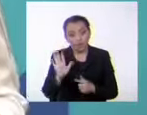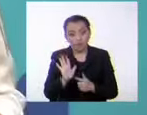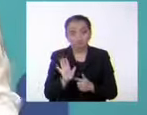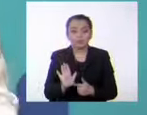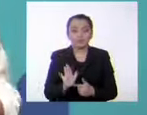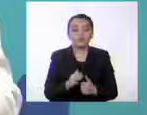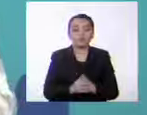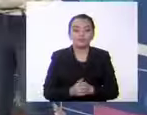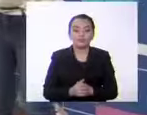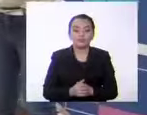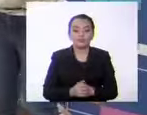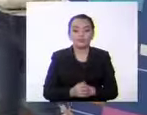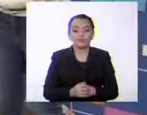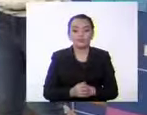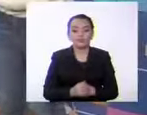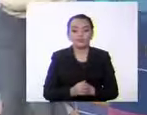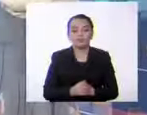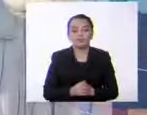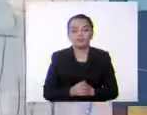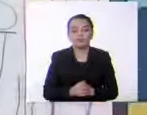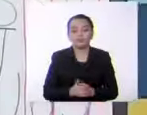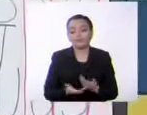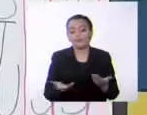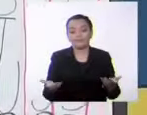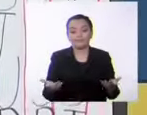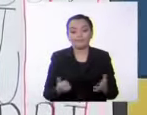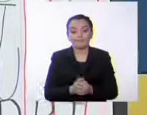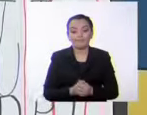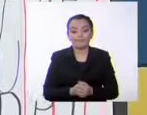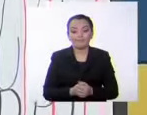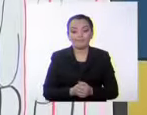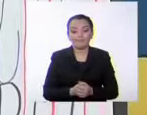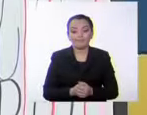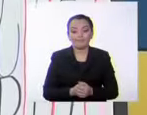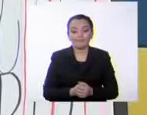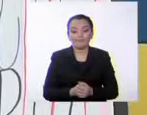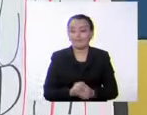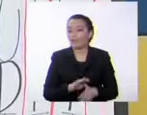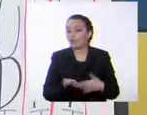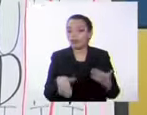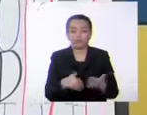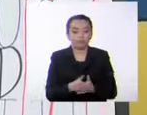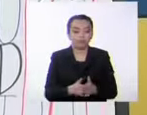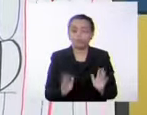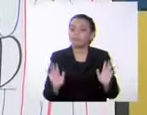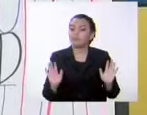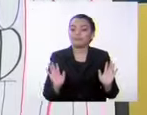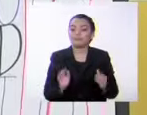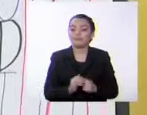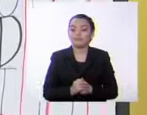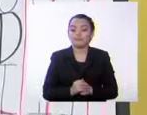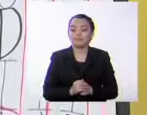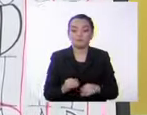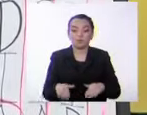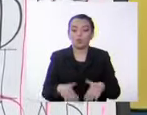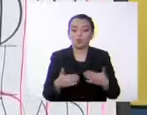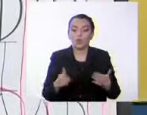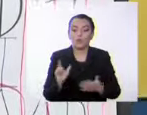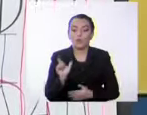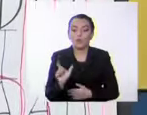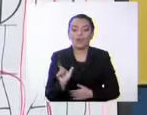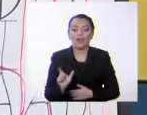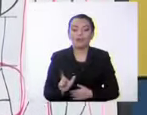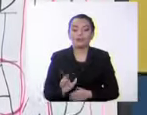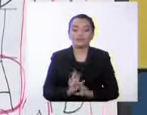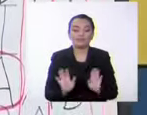votar. De votar y, bueno, Lástima. esto ha sido todo. Ya no tenemos más palabras. Pero ven, la idea